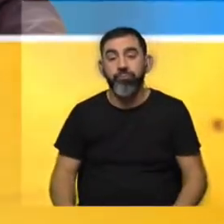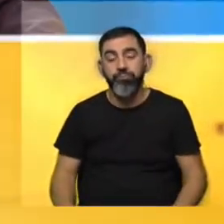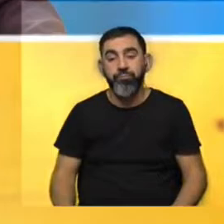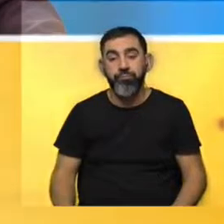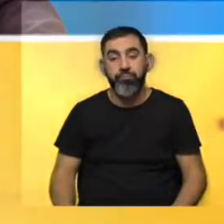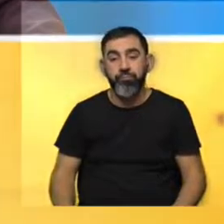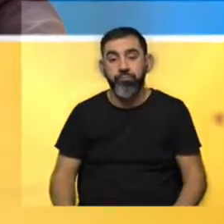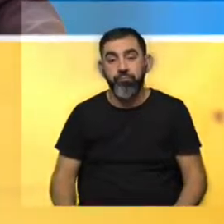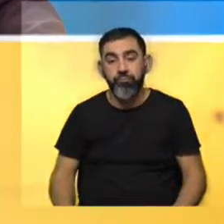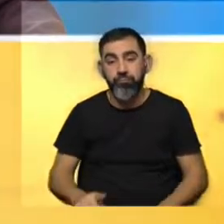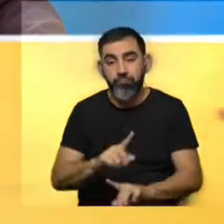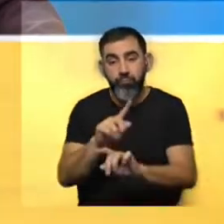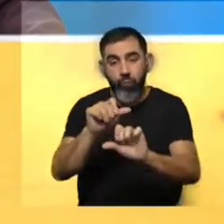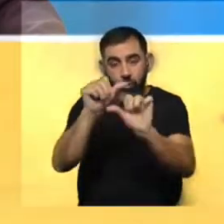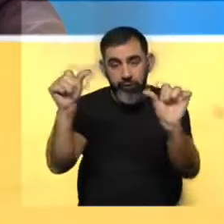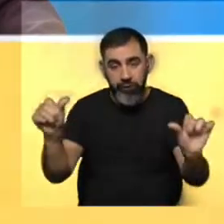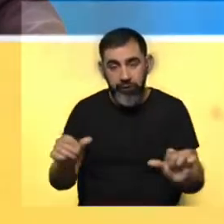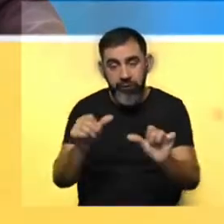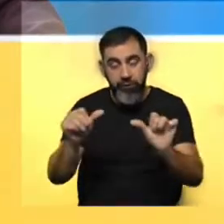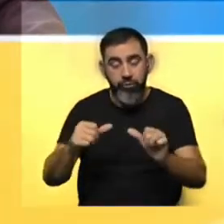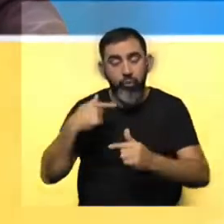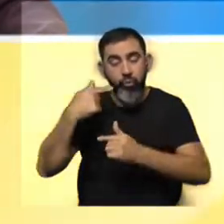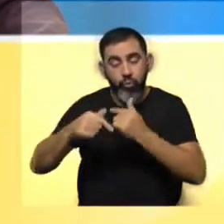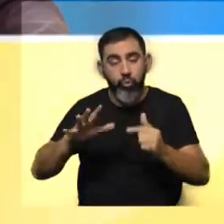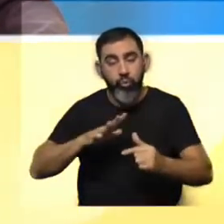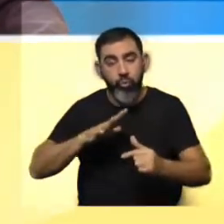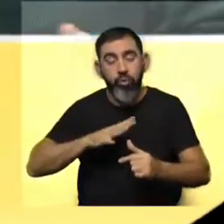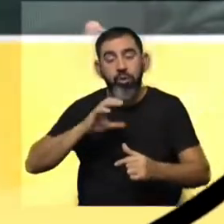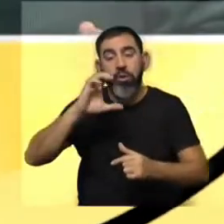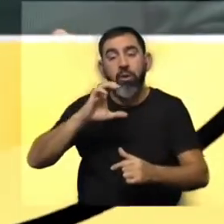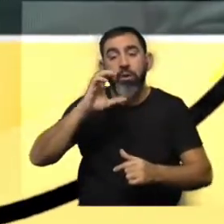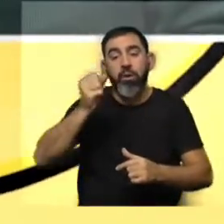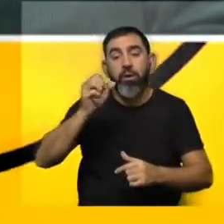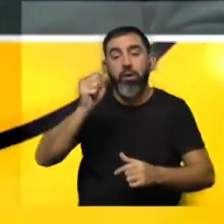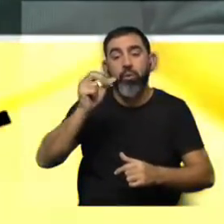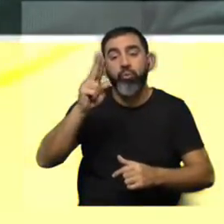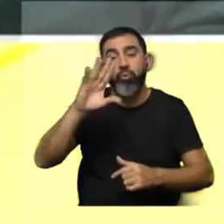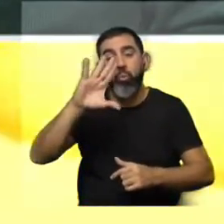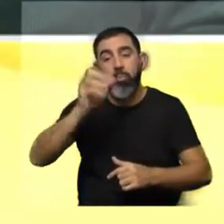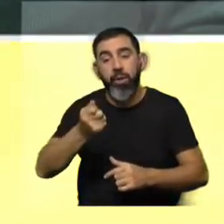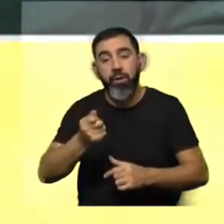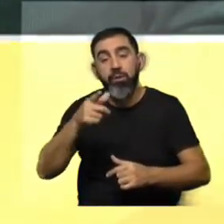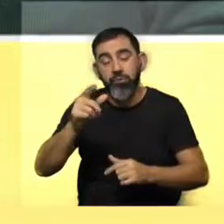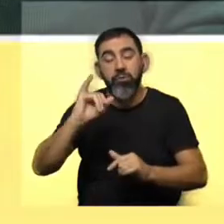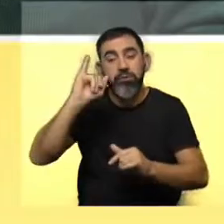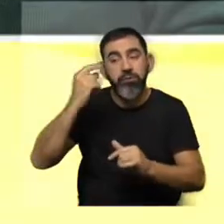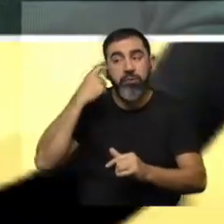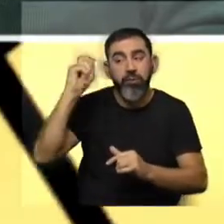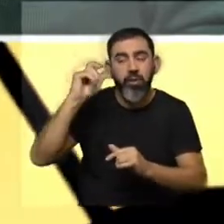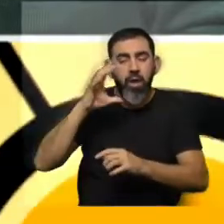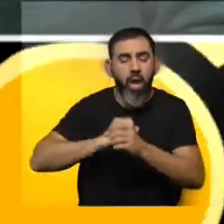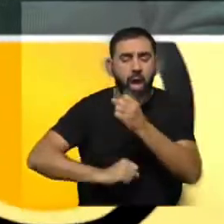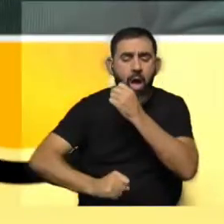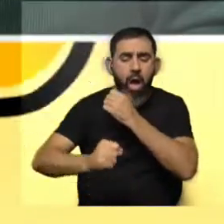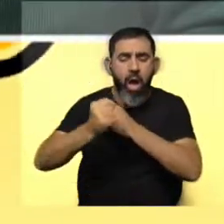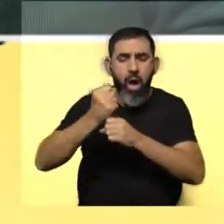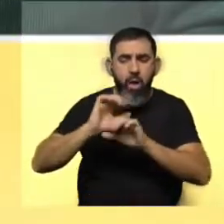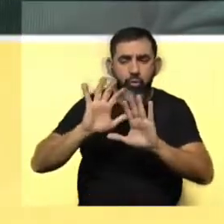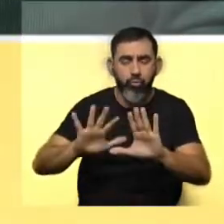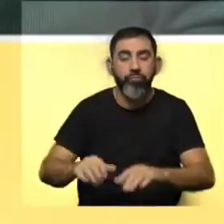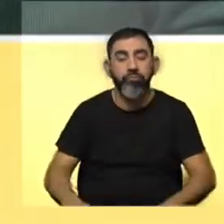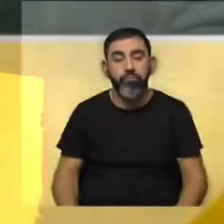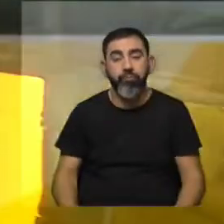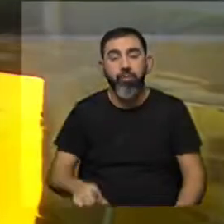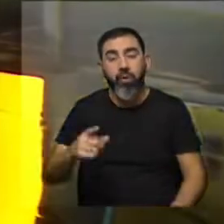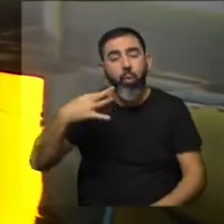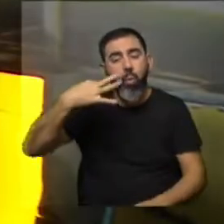se hizo y que sigue dando vuelta es la represa de Casupá. Podría ser, es lo que estaba planificado de hace muchos años. ¿Esa es la